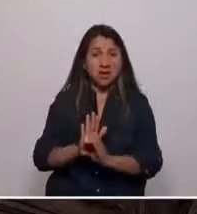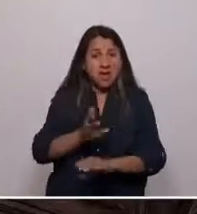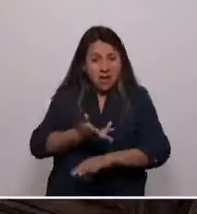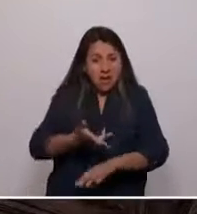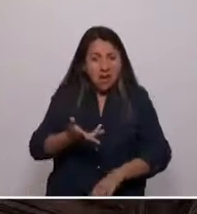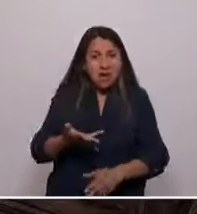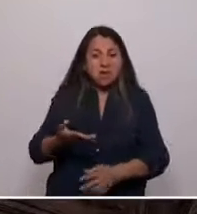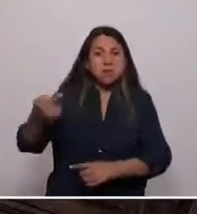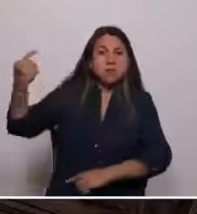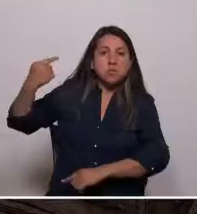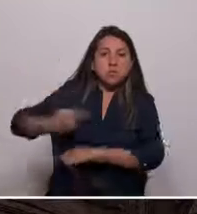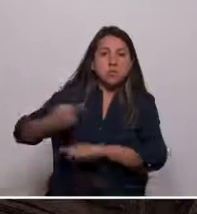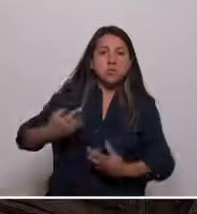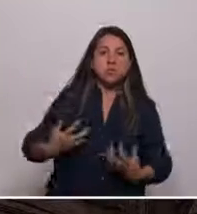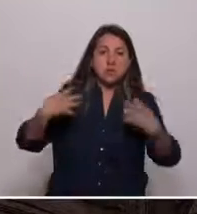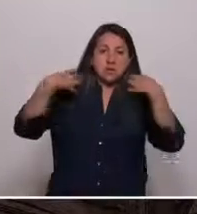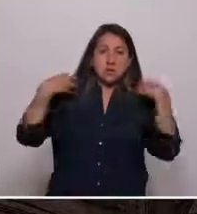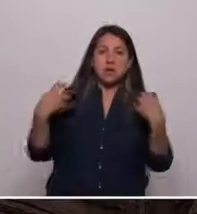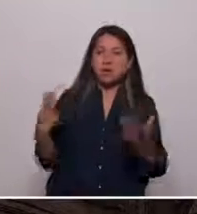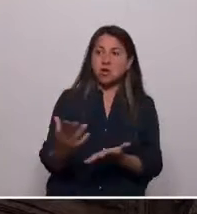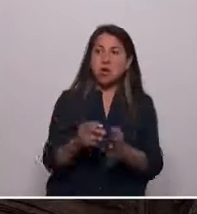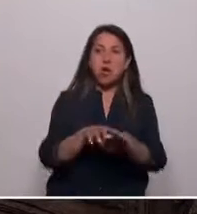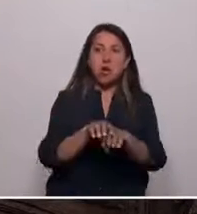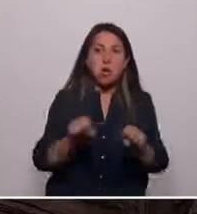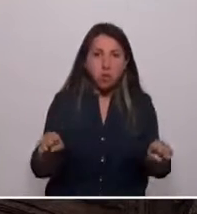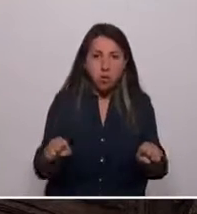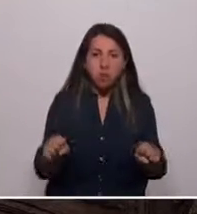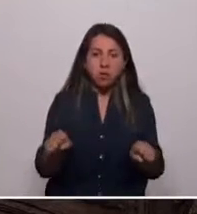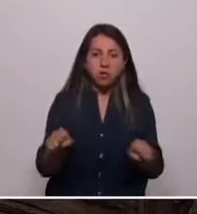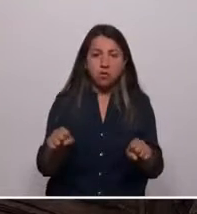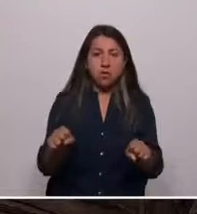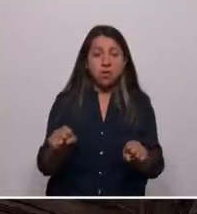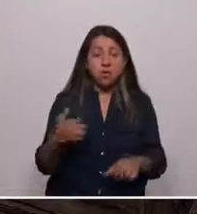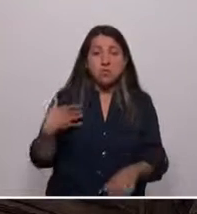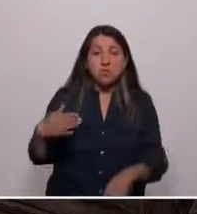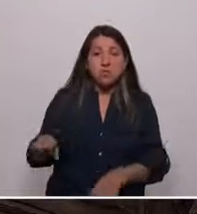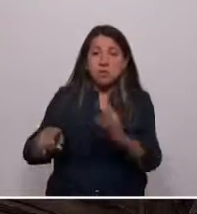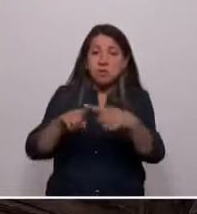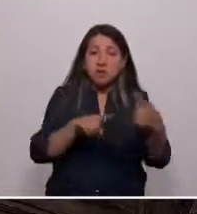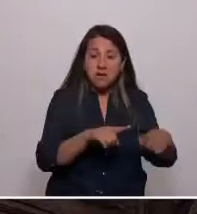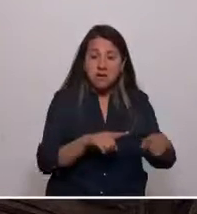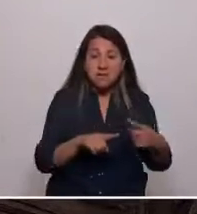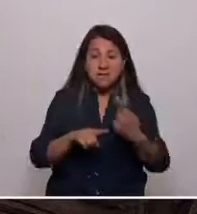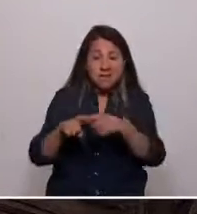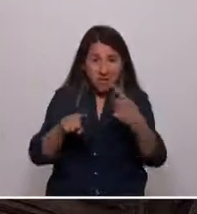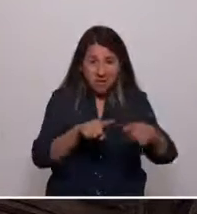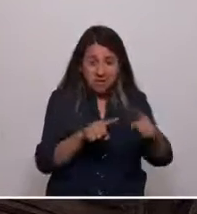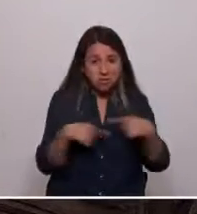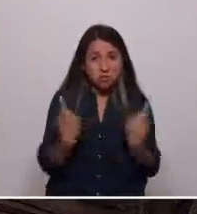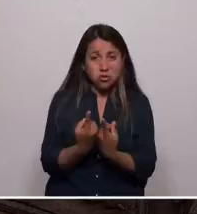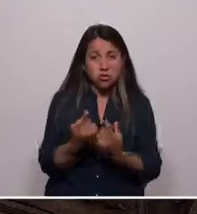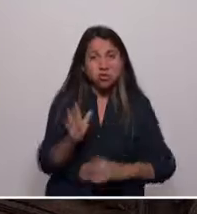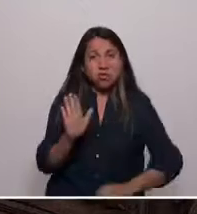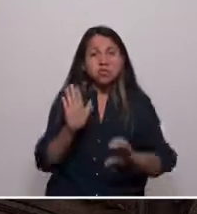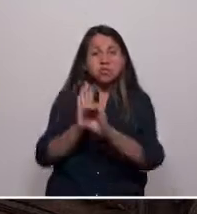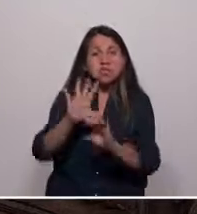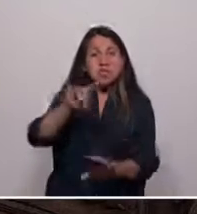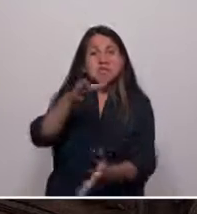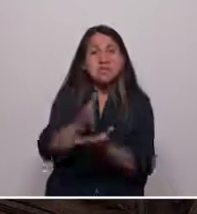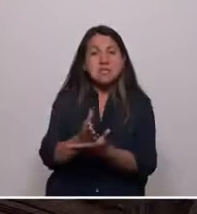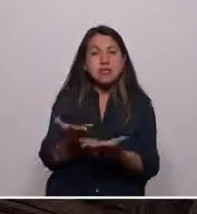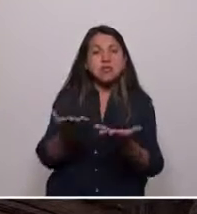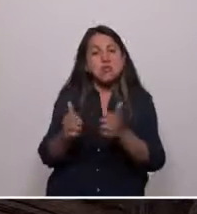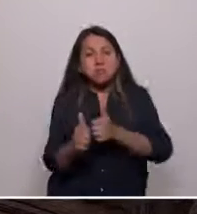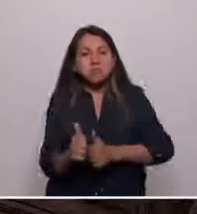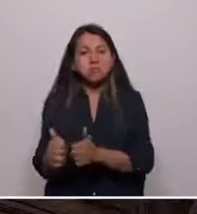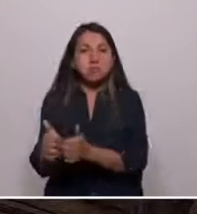un imperativo ciudadano de ponernos de acuerdo dentro de nuestra diversidad. Una constitución determina la manera en que